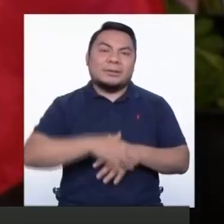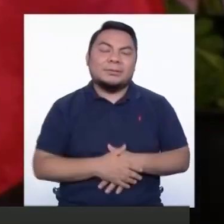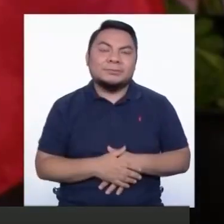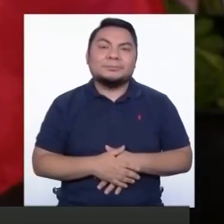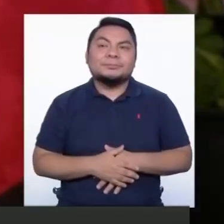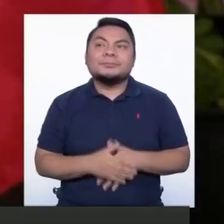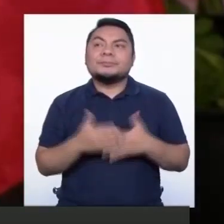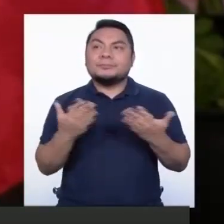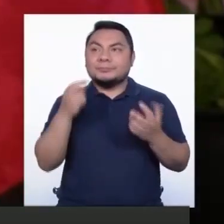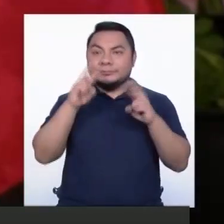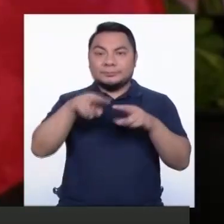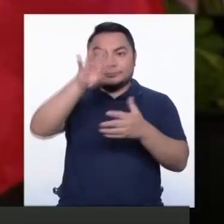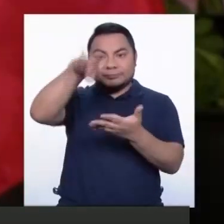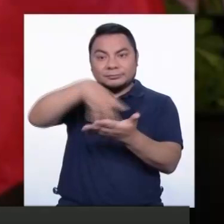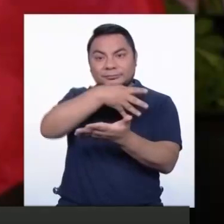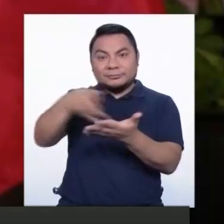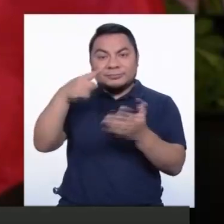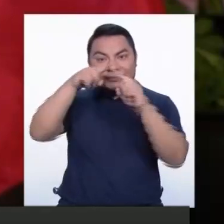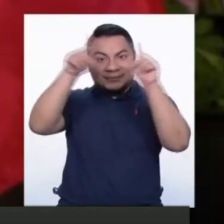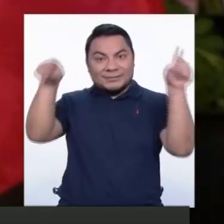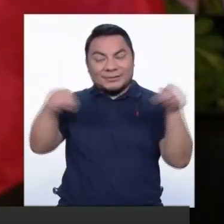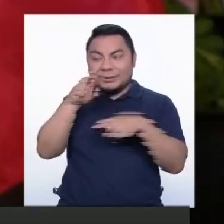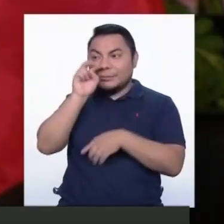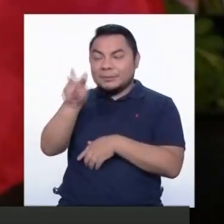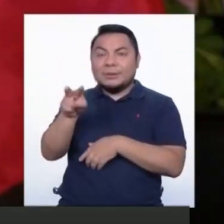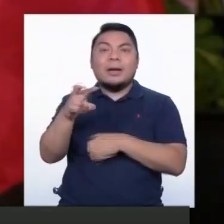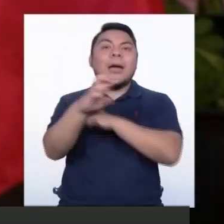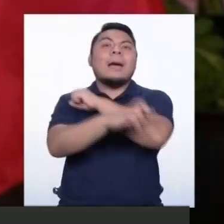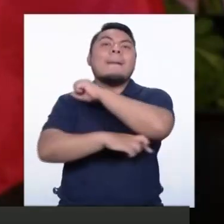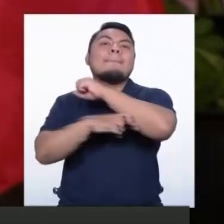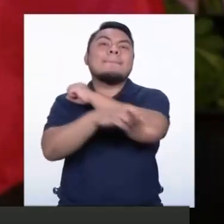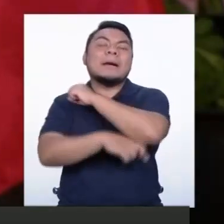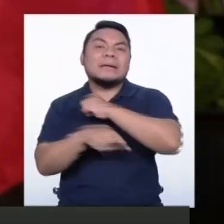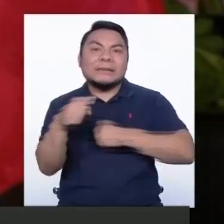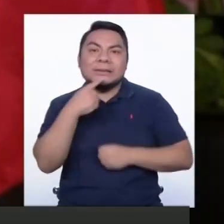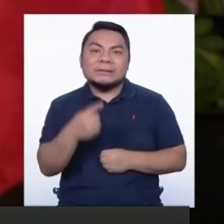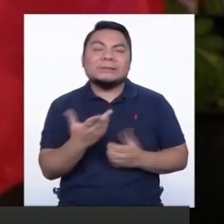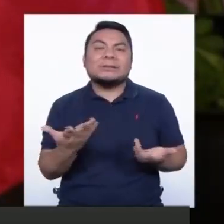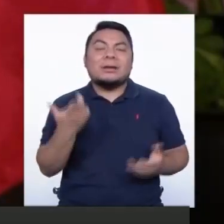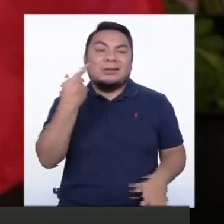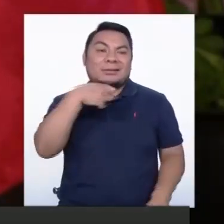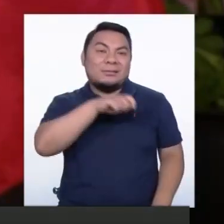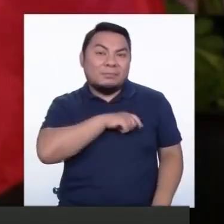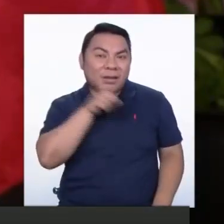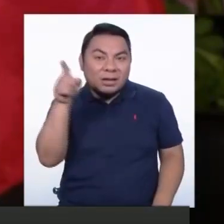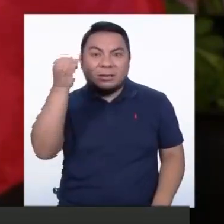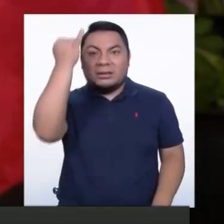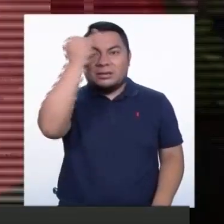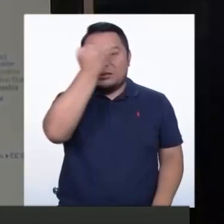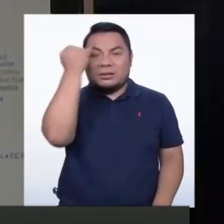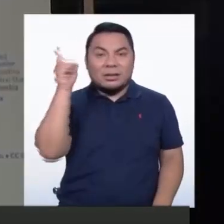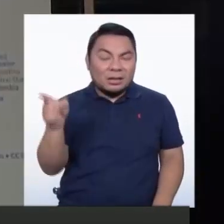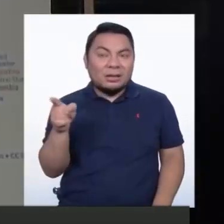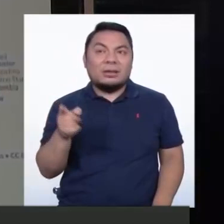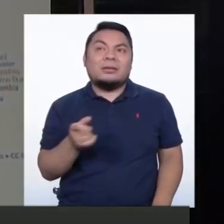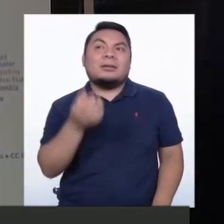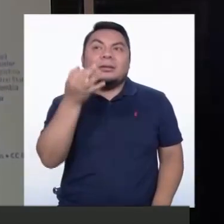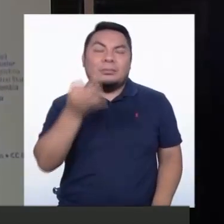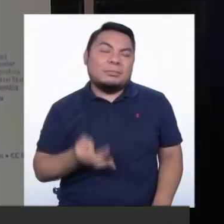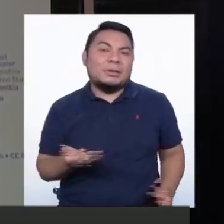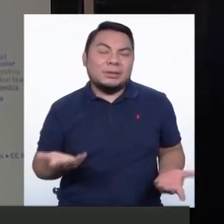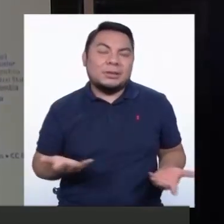Ven ustedes el cuadro, ahí países que como España, como Italia,